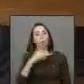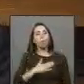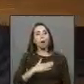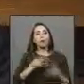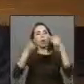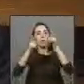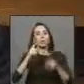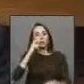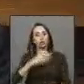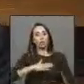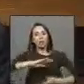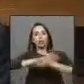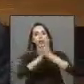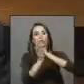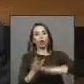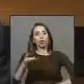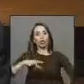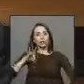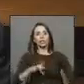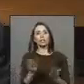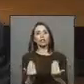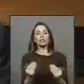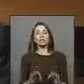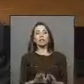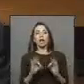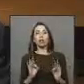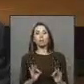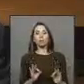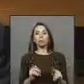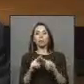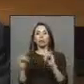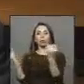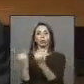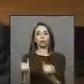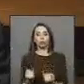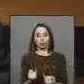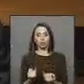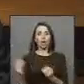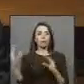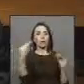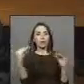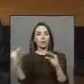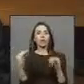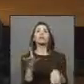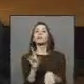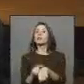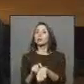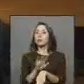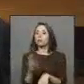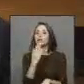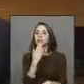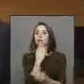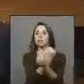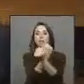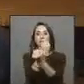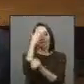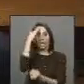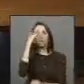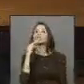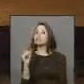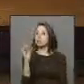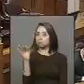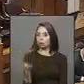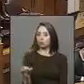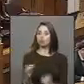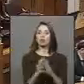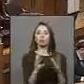Los derechos humanos de todos los chilenos requieren un comportamiento de otra naturaleza. Termino el tiempo, y también de los carabineros, por cierto. Muchas tiempo,